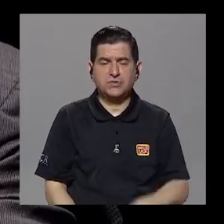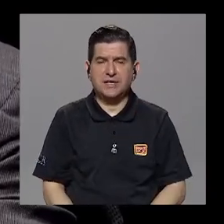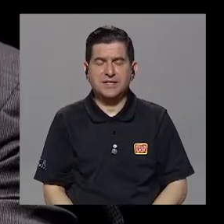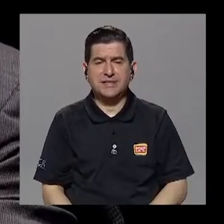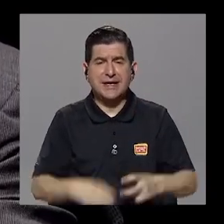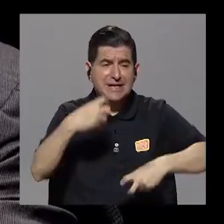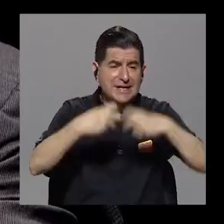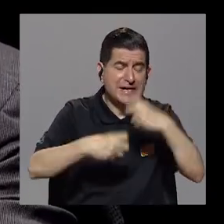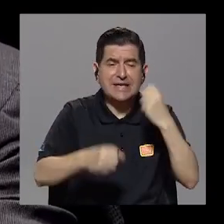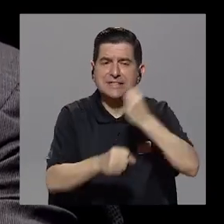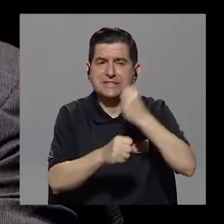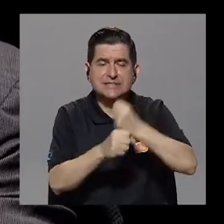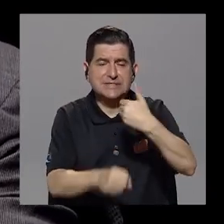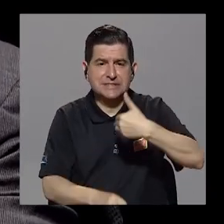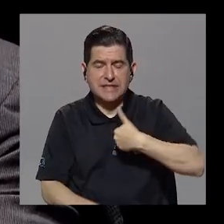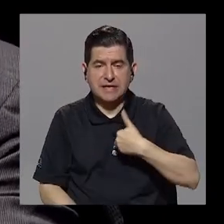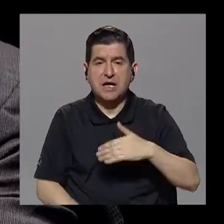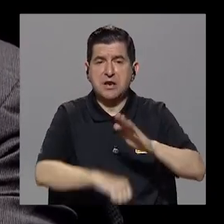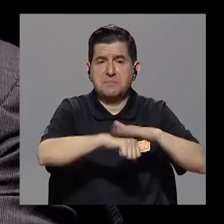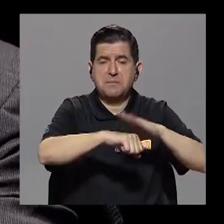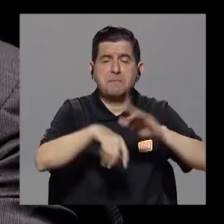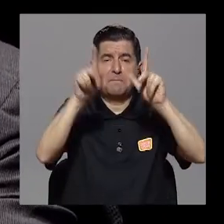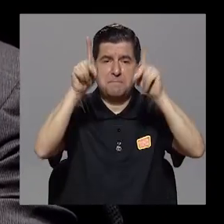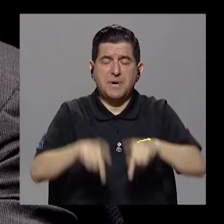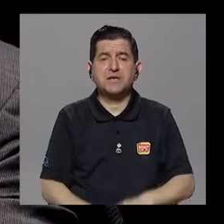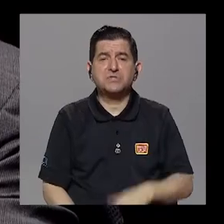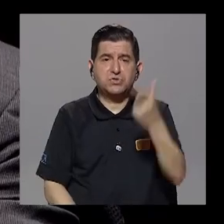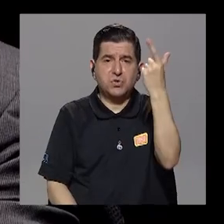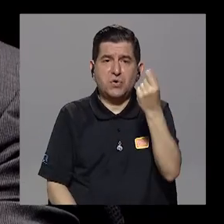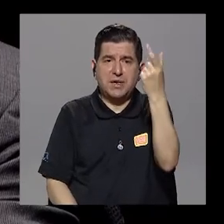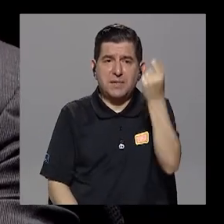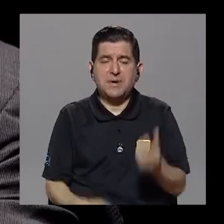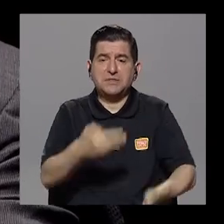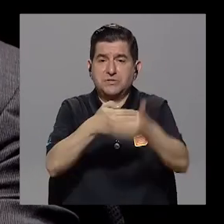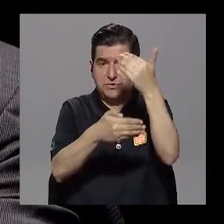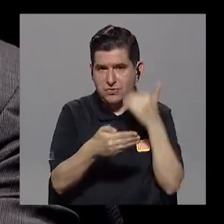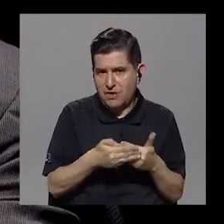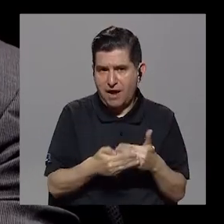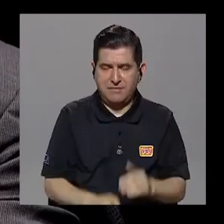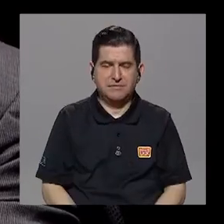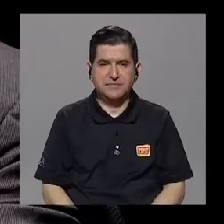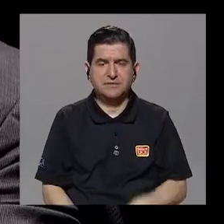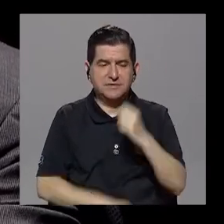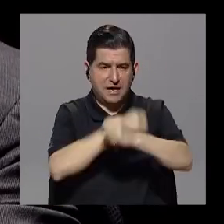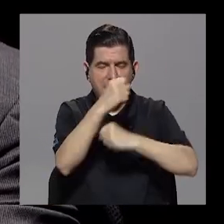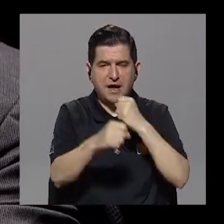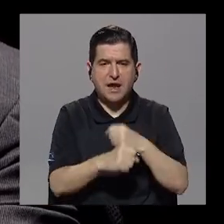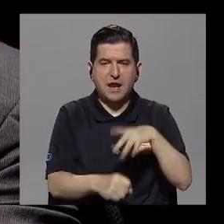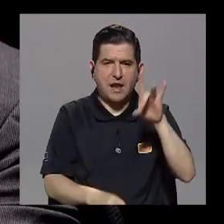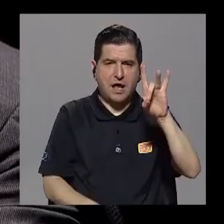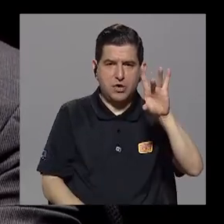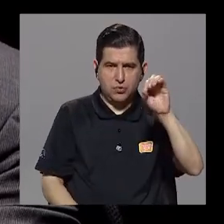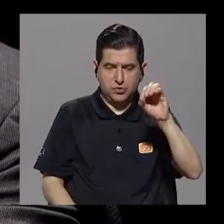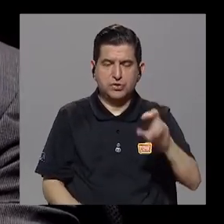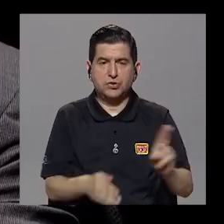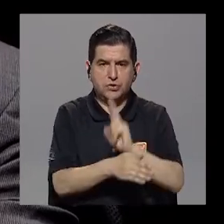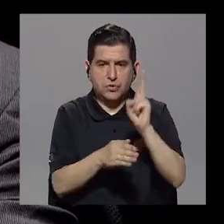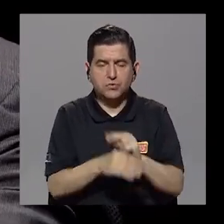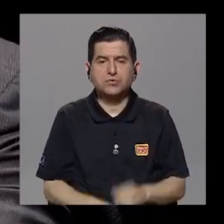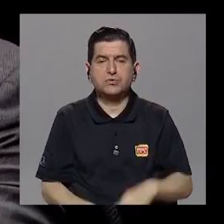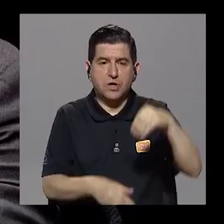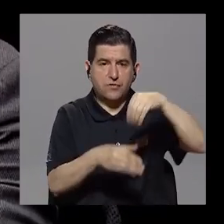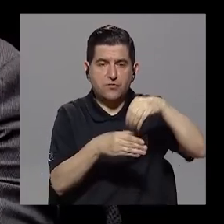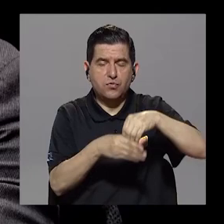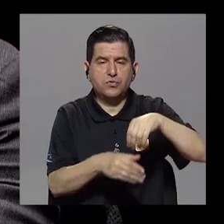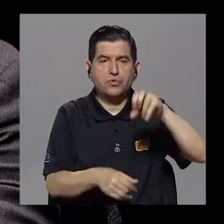la crisis de empleo que había, se permitió que la gente se pensionara antes. Entonces, durante los 80, se usó